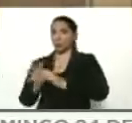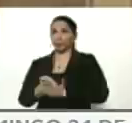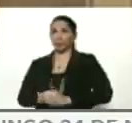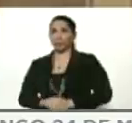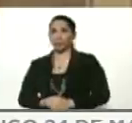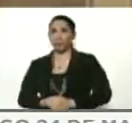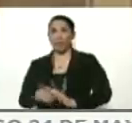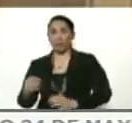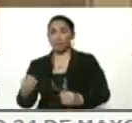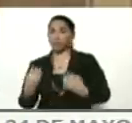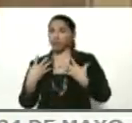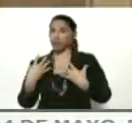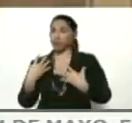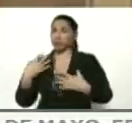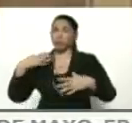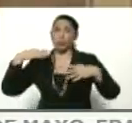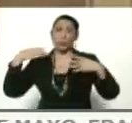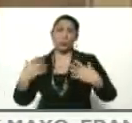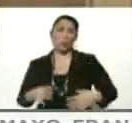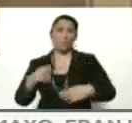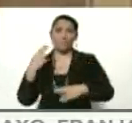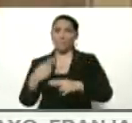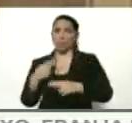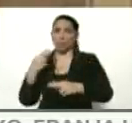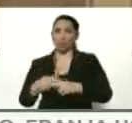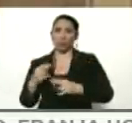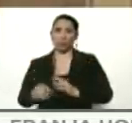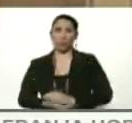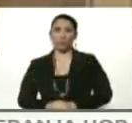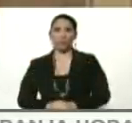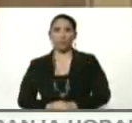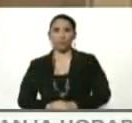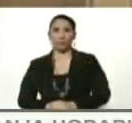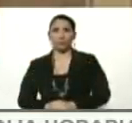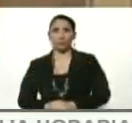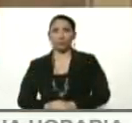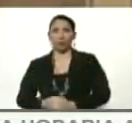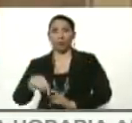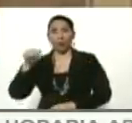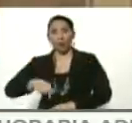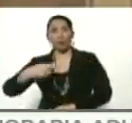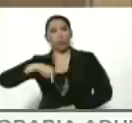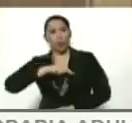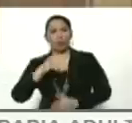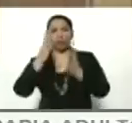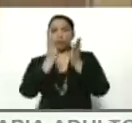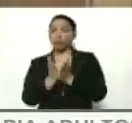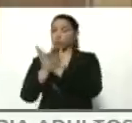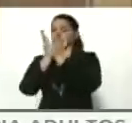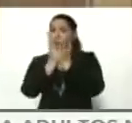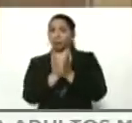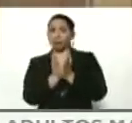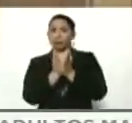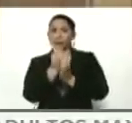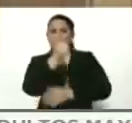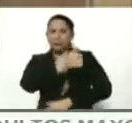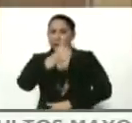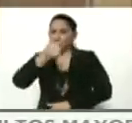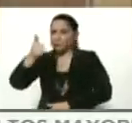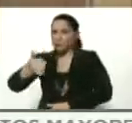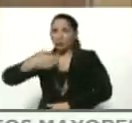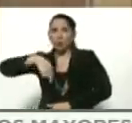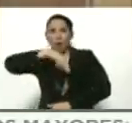Es un virus muy peligroso. Hoy hemos estado estudiando caso por caso.